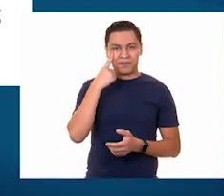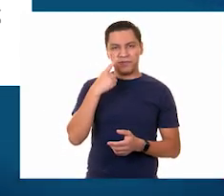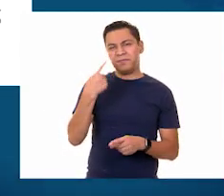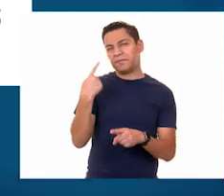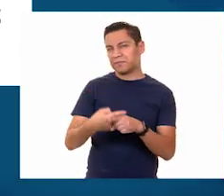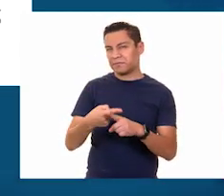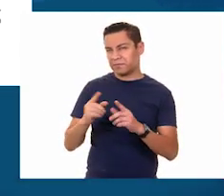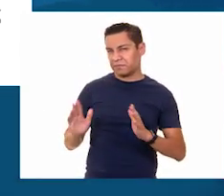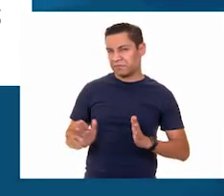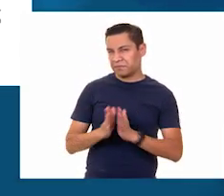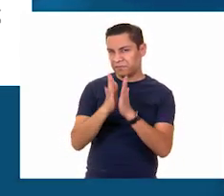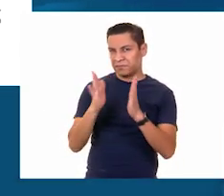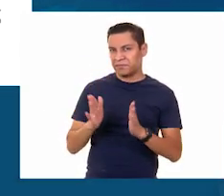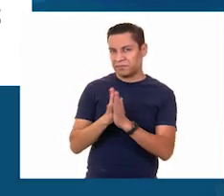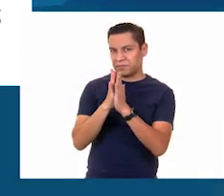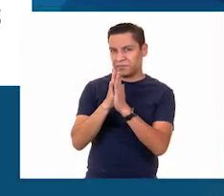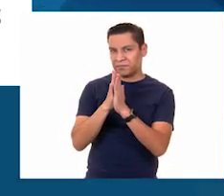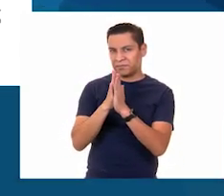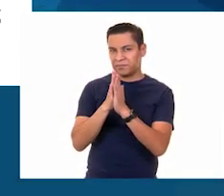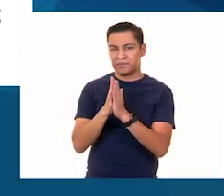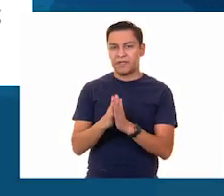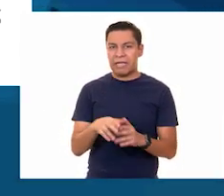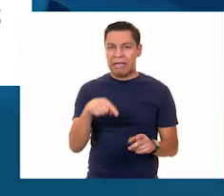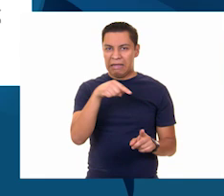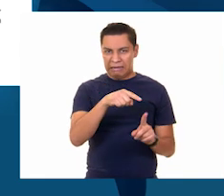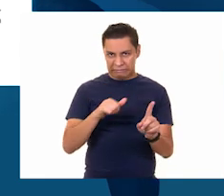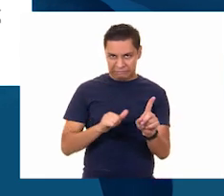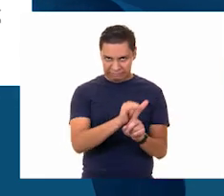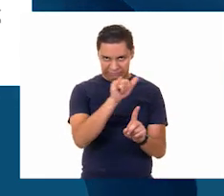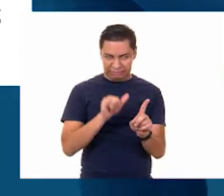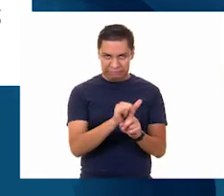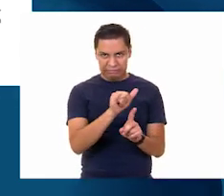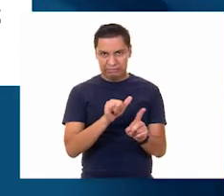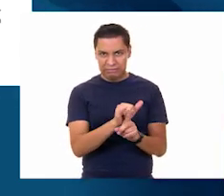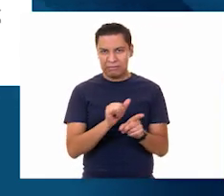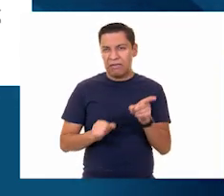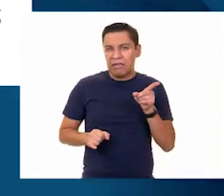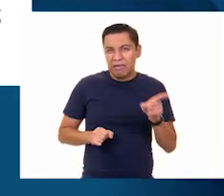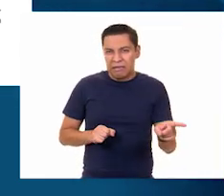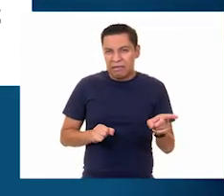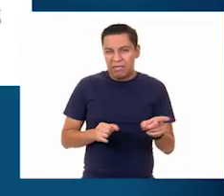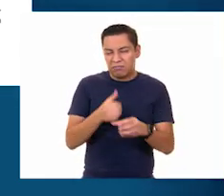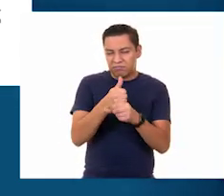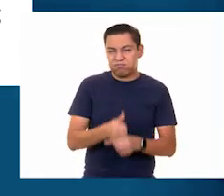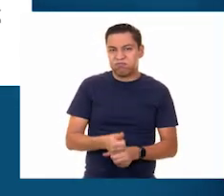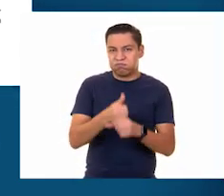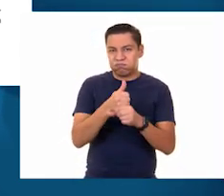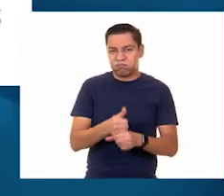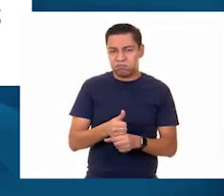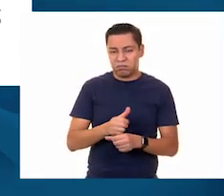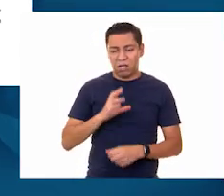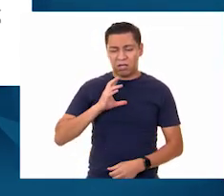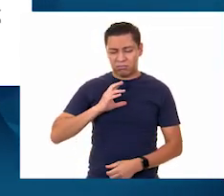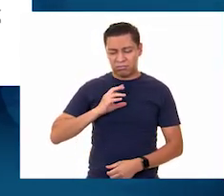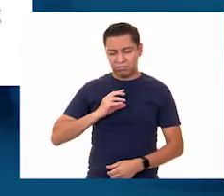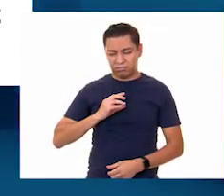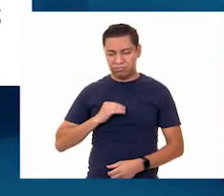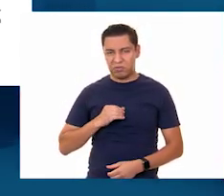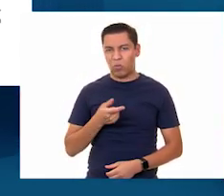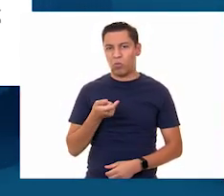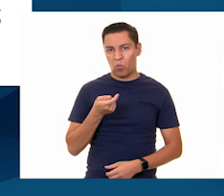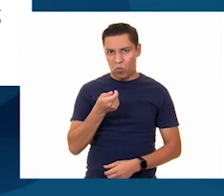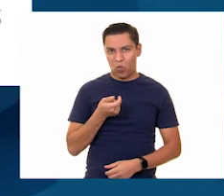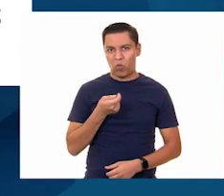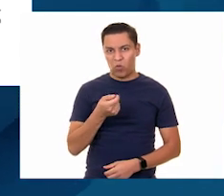participan? La víctima principalmente es aquel alumno que padece baja autoestima, con frecuencia